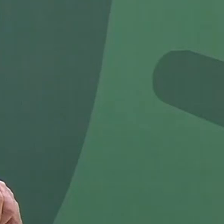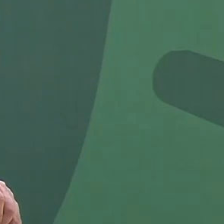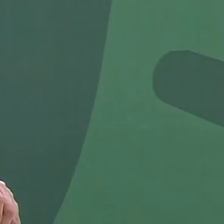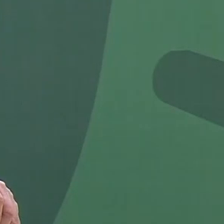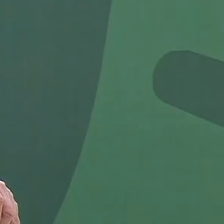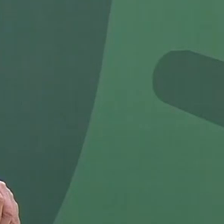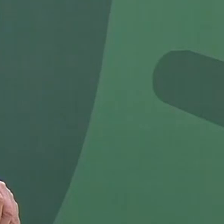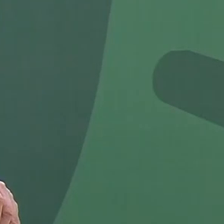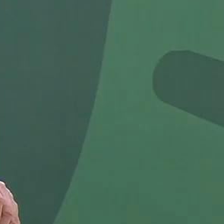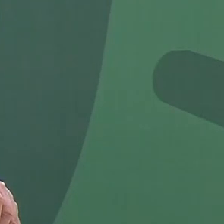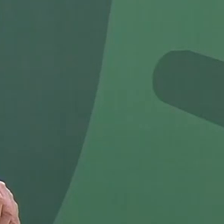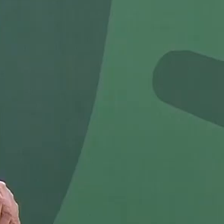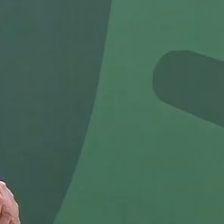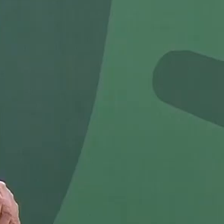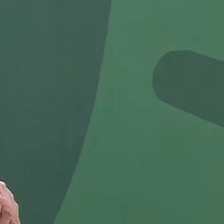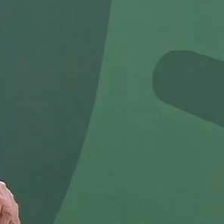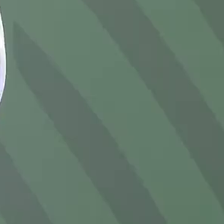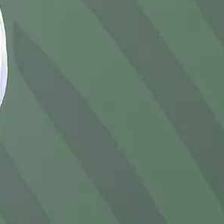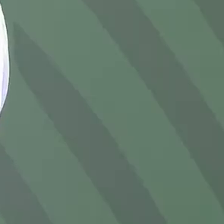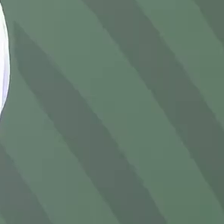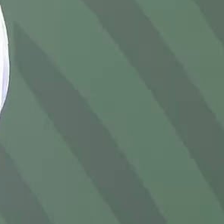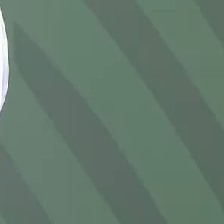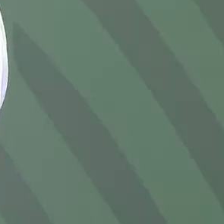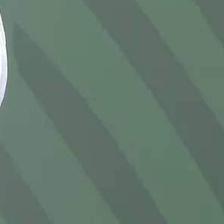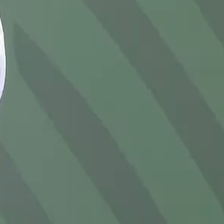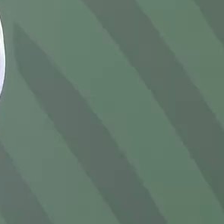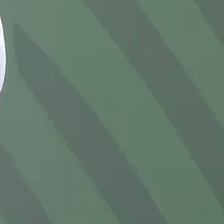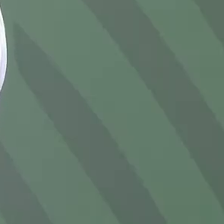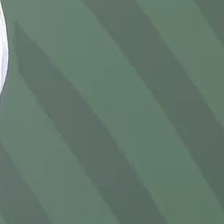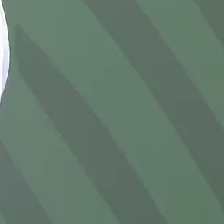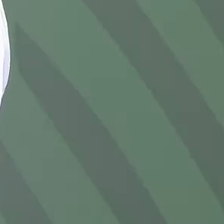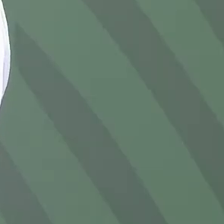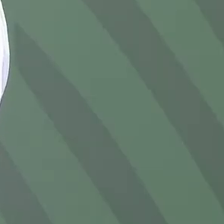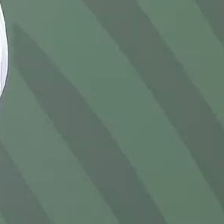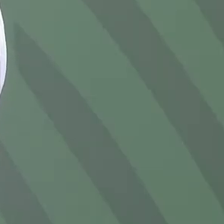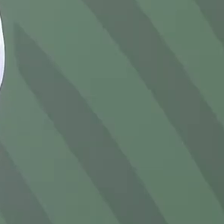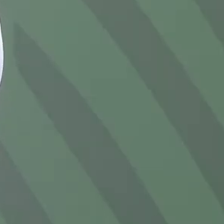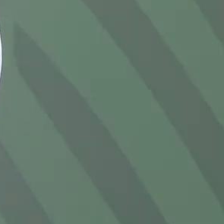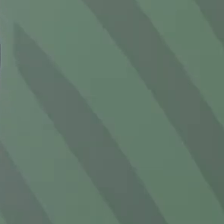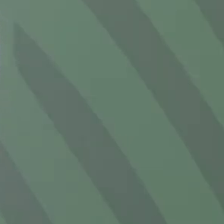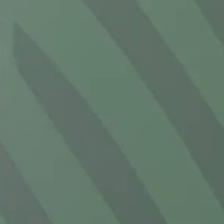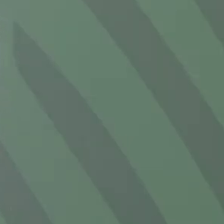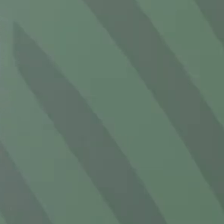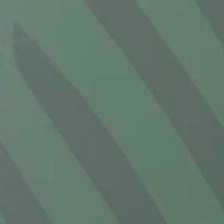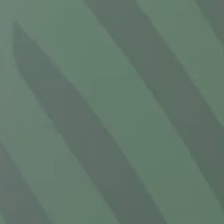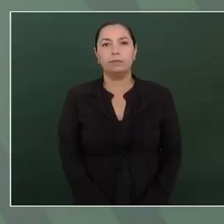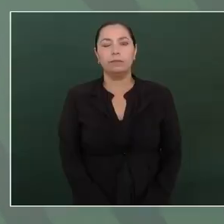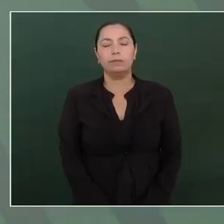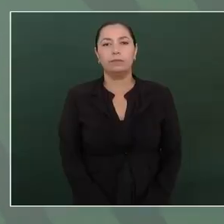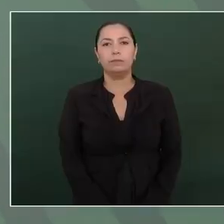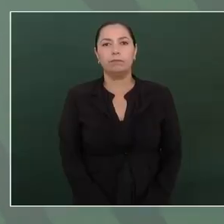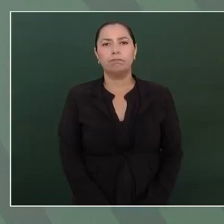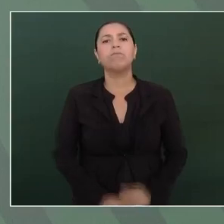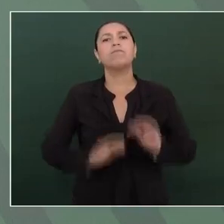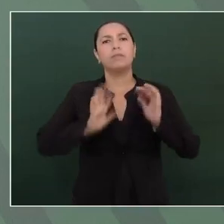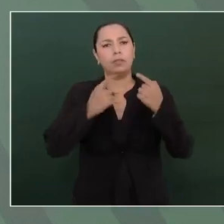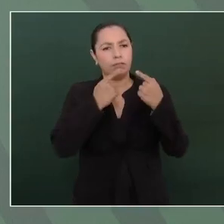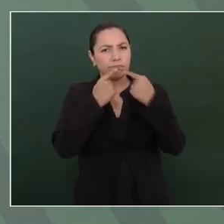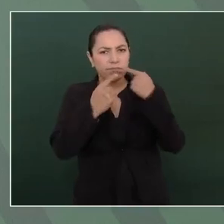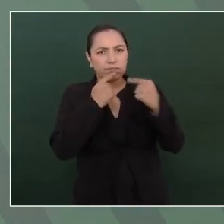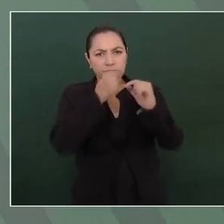justo estamos llegando a un acuerdo con el sector obrero, con el sector empresarial,